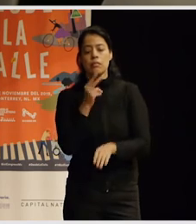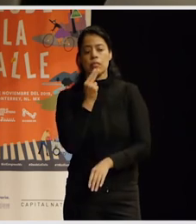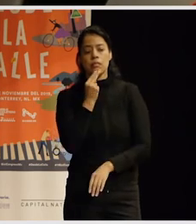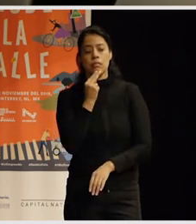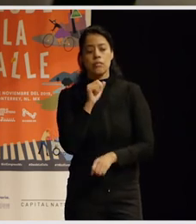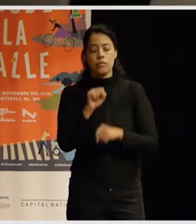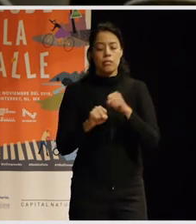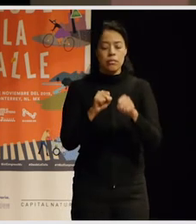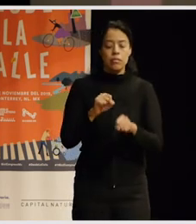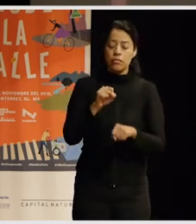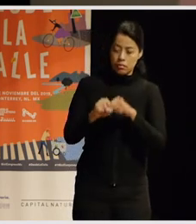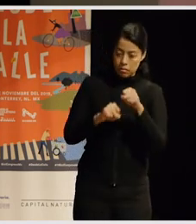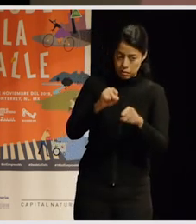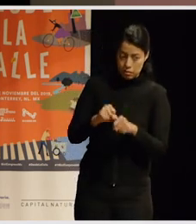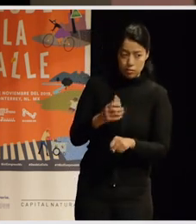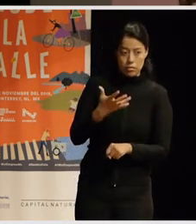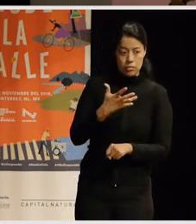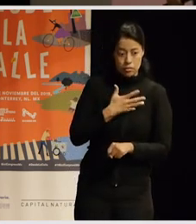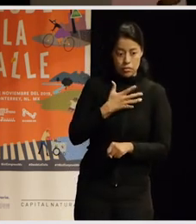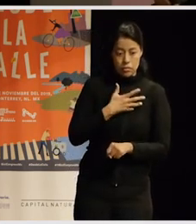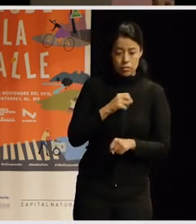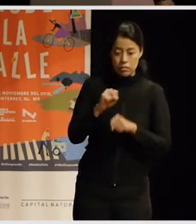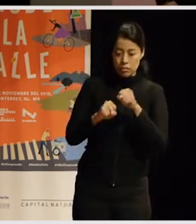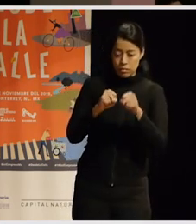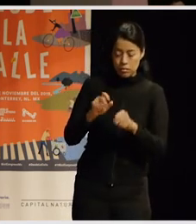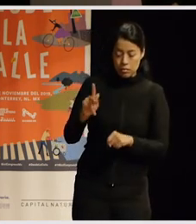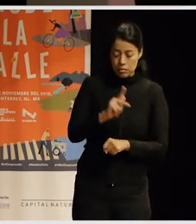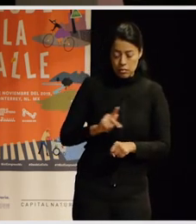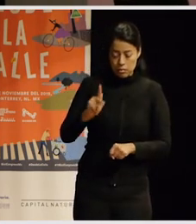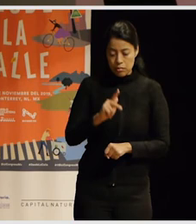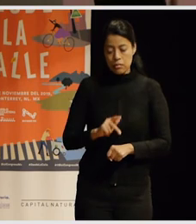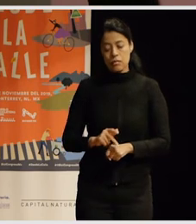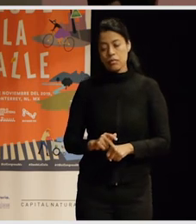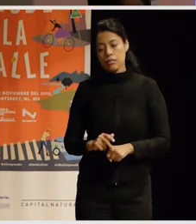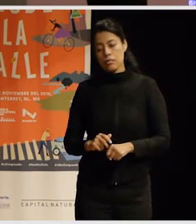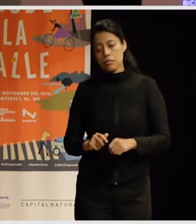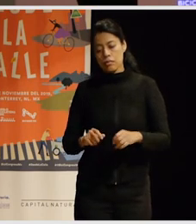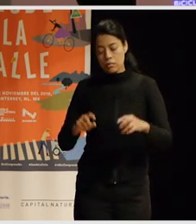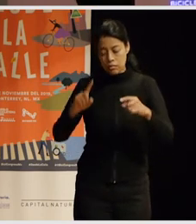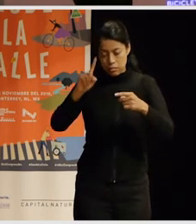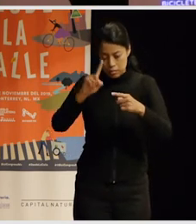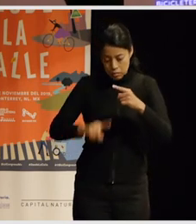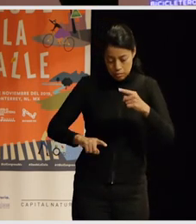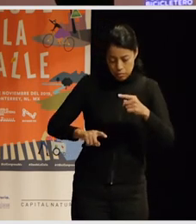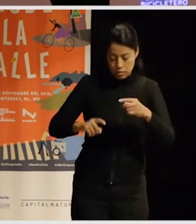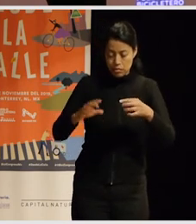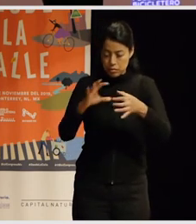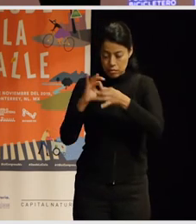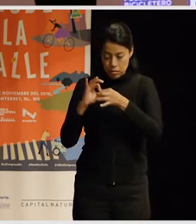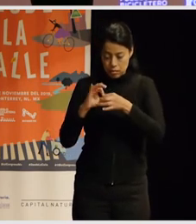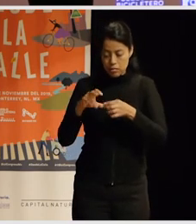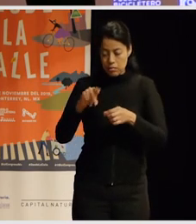bueno las bicicletas que se están en este sistema de bicicleta pública son se desbloquean a través de una aplicación